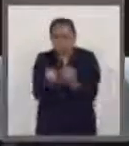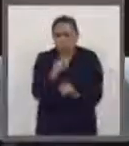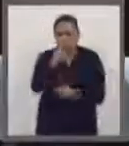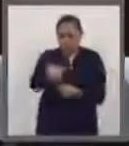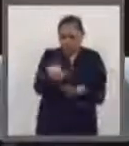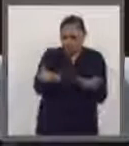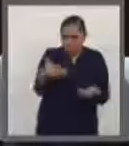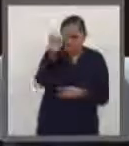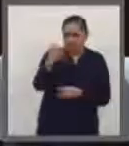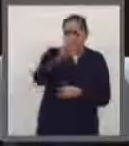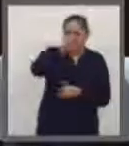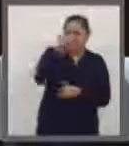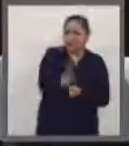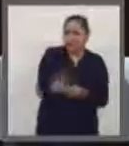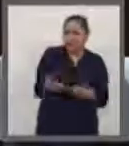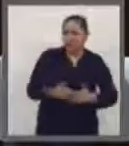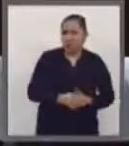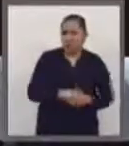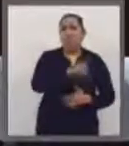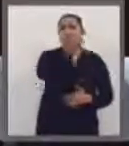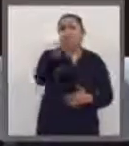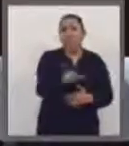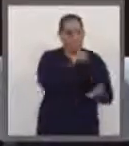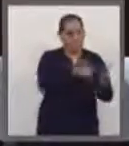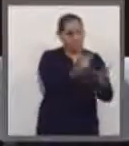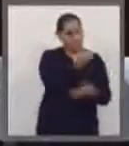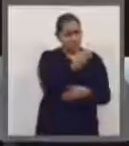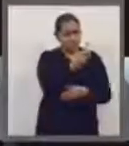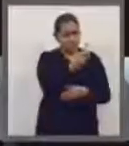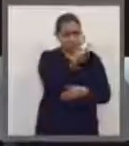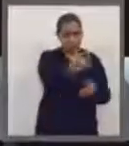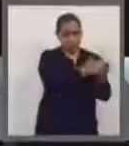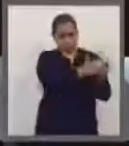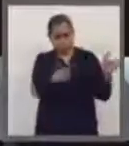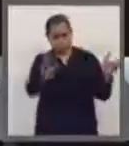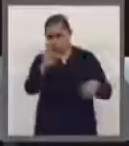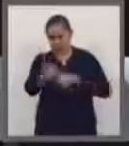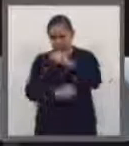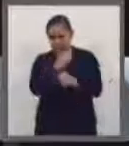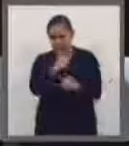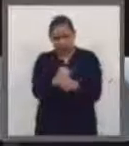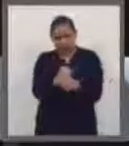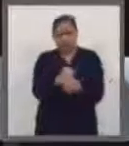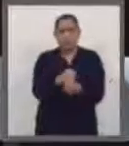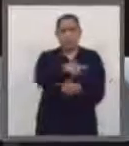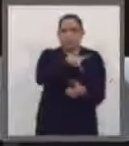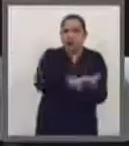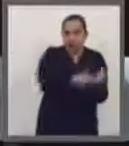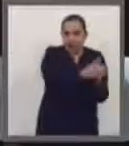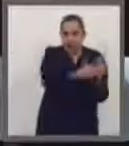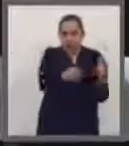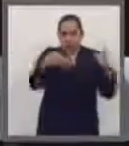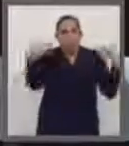en las siguientes cuatro décadas después de 1938 construimos una poderosa industria